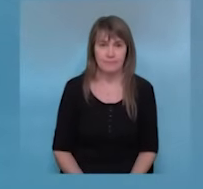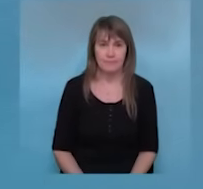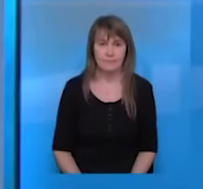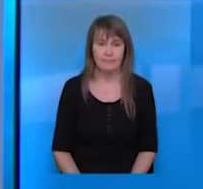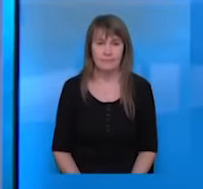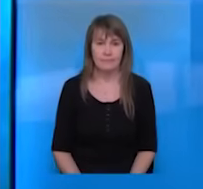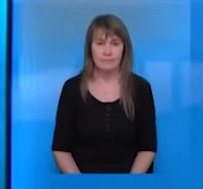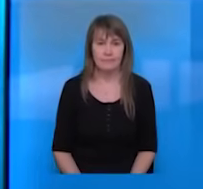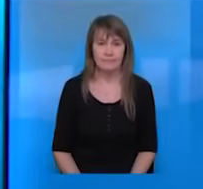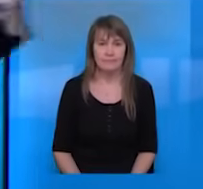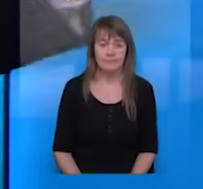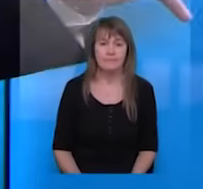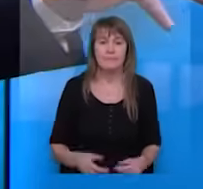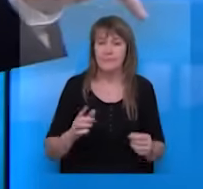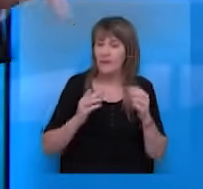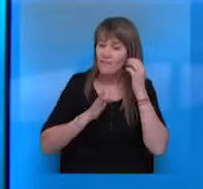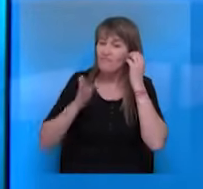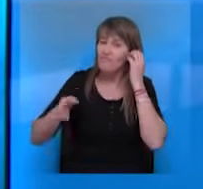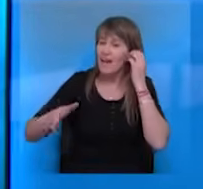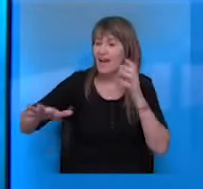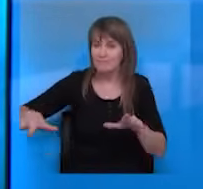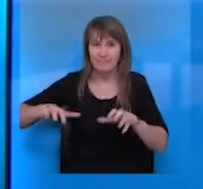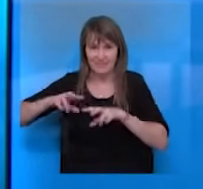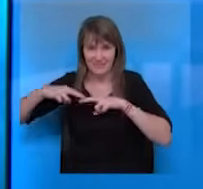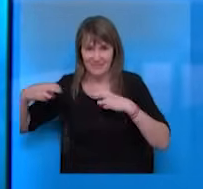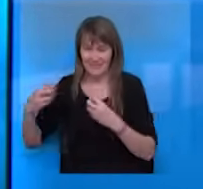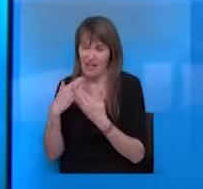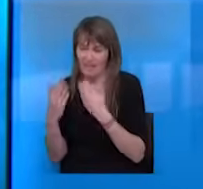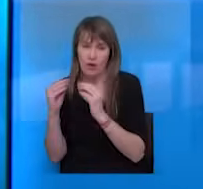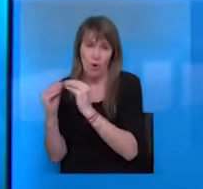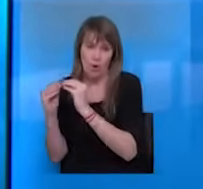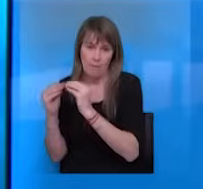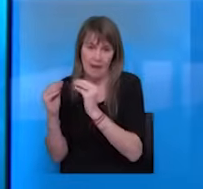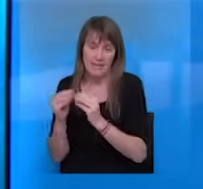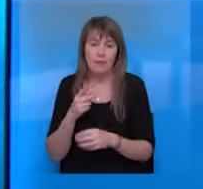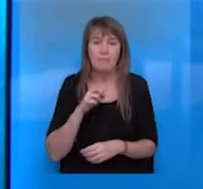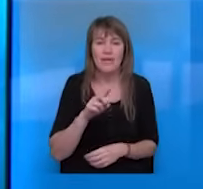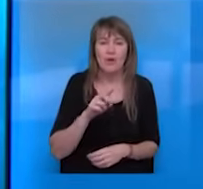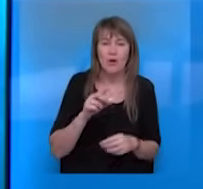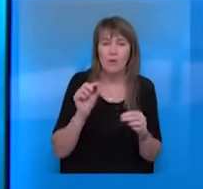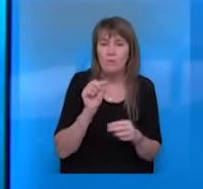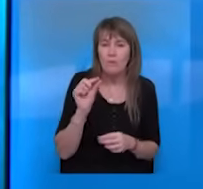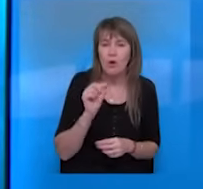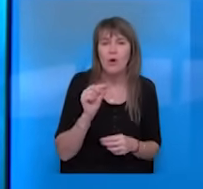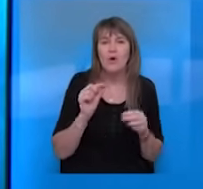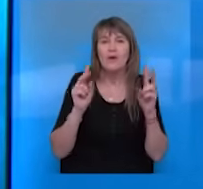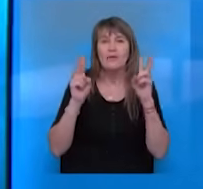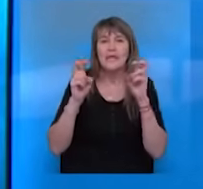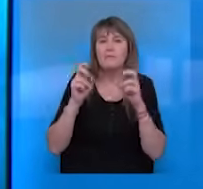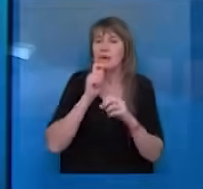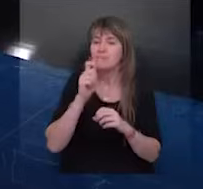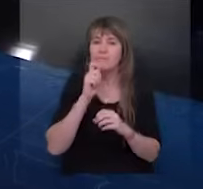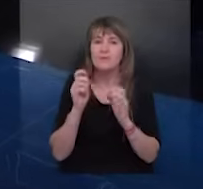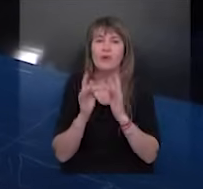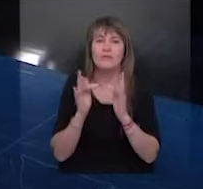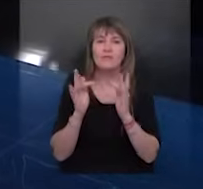democracia ya me voy a ir a liin a conversar con mis compañeros Pero antes un toquecito en el móvil con mi compañero Martín Duarte Cómo